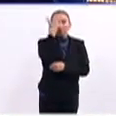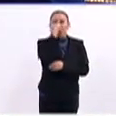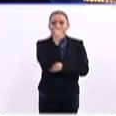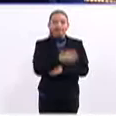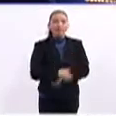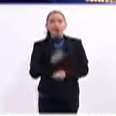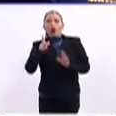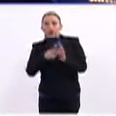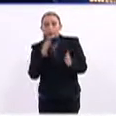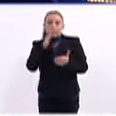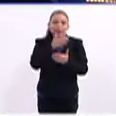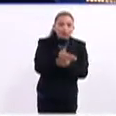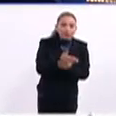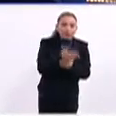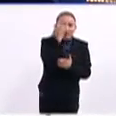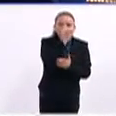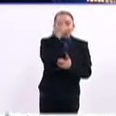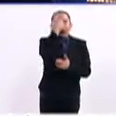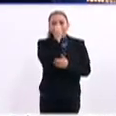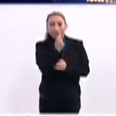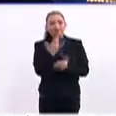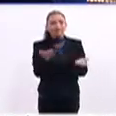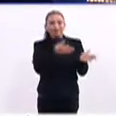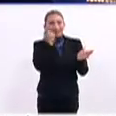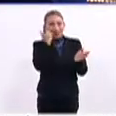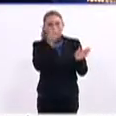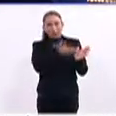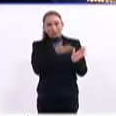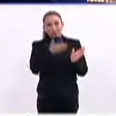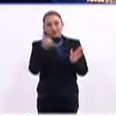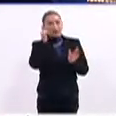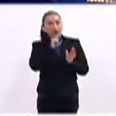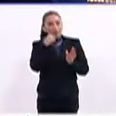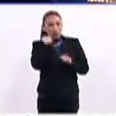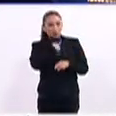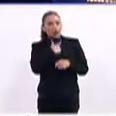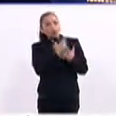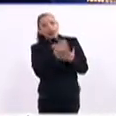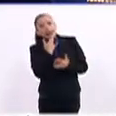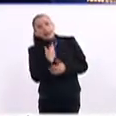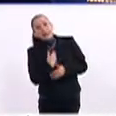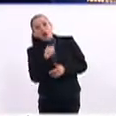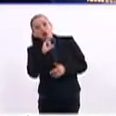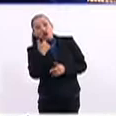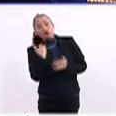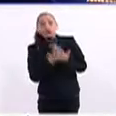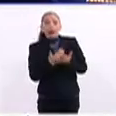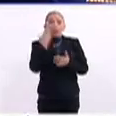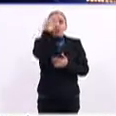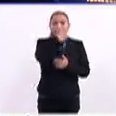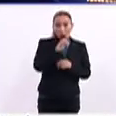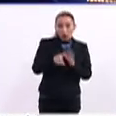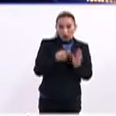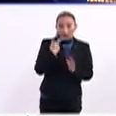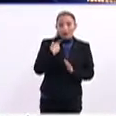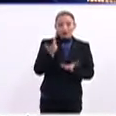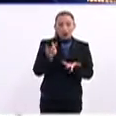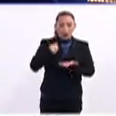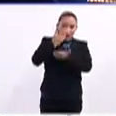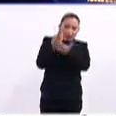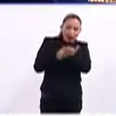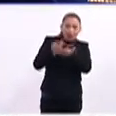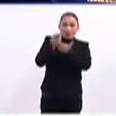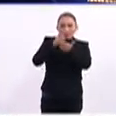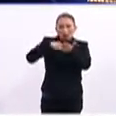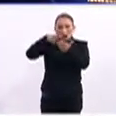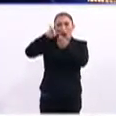rechazaban, aplicaba y me rechazaban. Y en ese lapso, todo el tiempo en lo que esperaba el siguiente periodo de examen, pues no dejaba de pintar y de